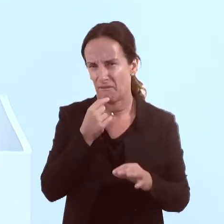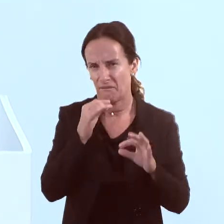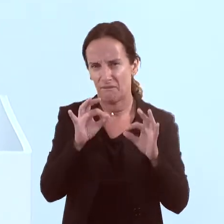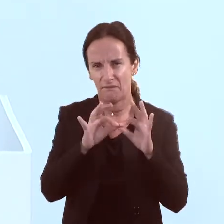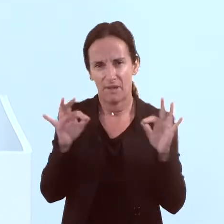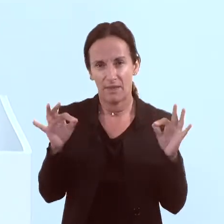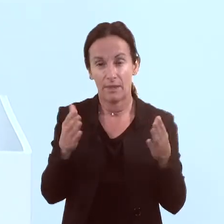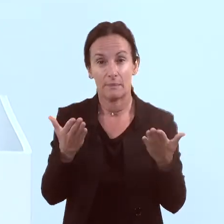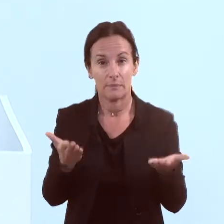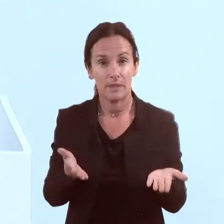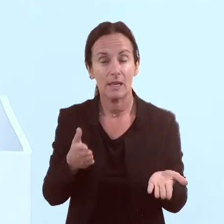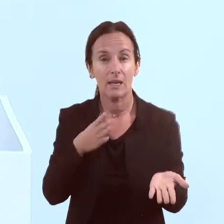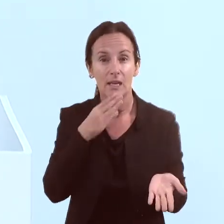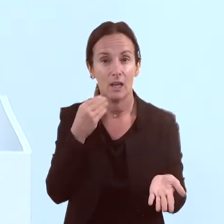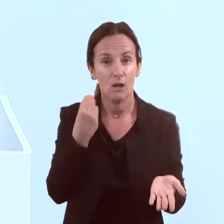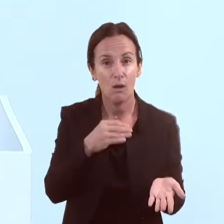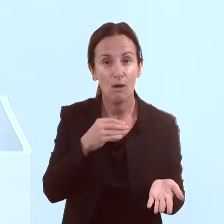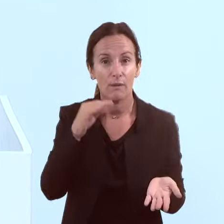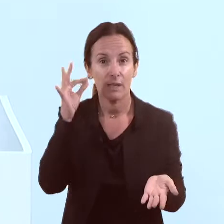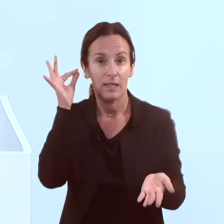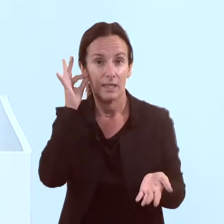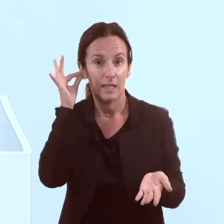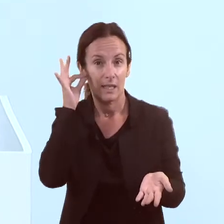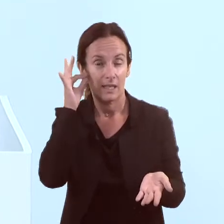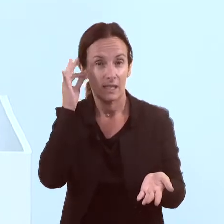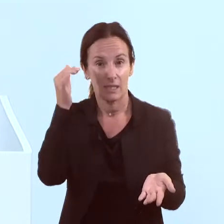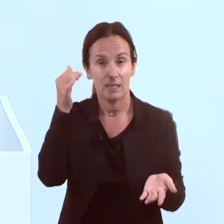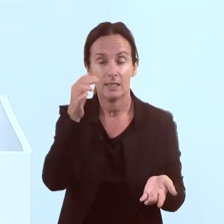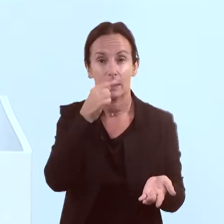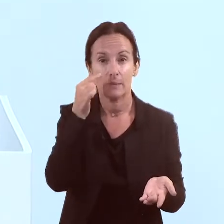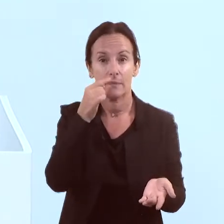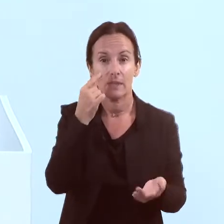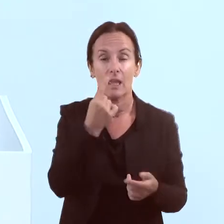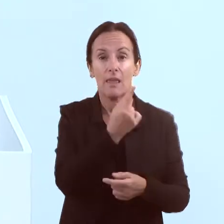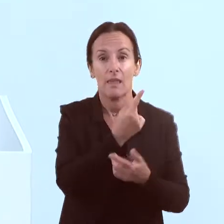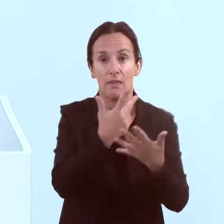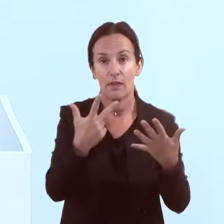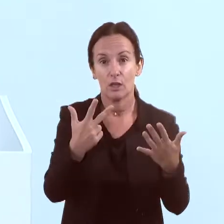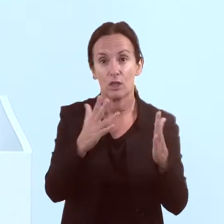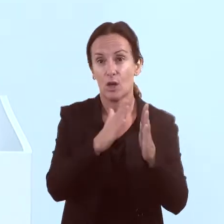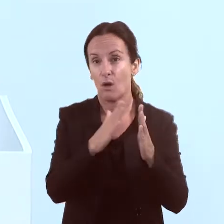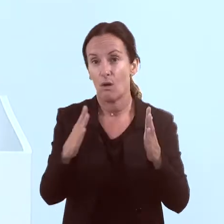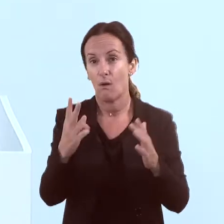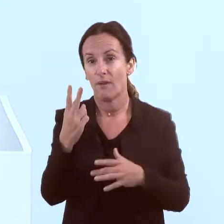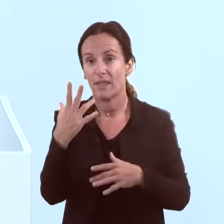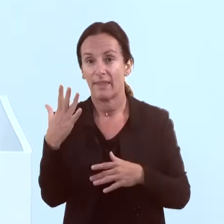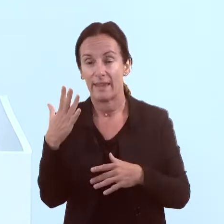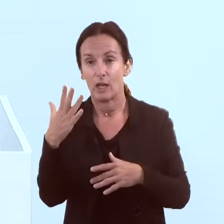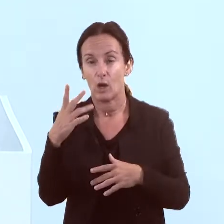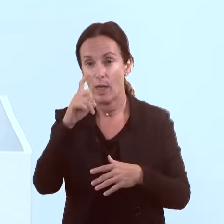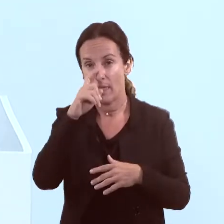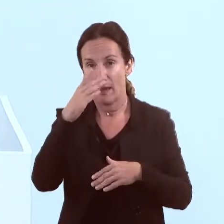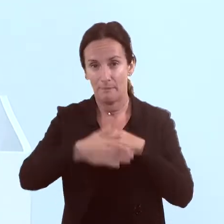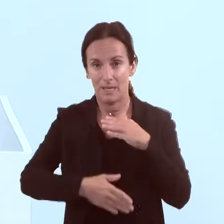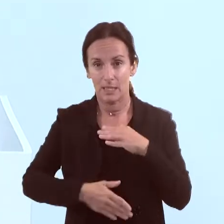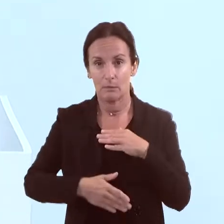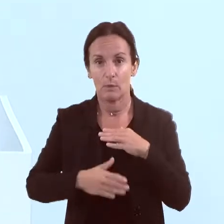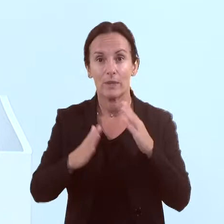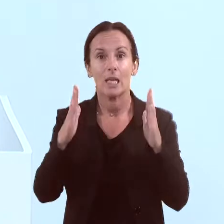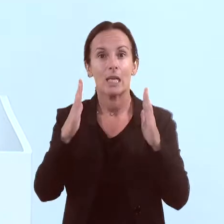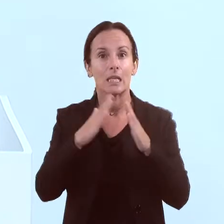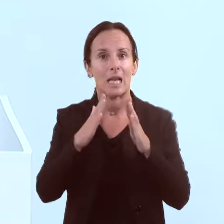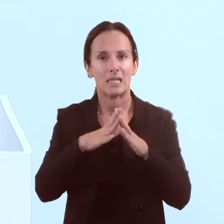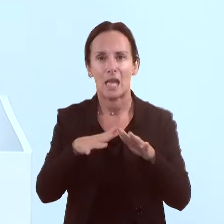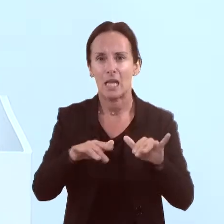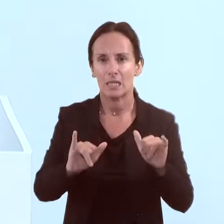los chavales y chavalas jóvenes, simplemente tienen que tener entre 18 y 25 años de edad y tienen que estar en situación de sinhogarismo, o bien porque están directamente en calle